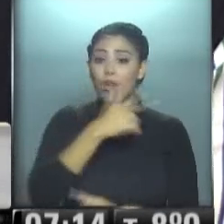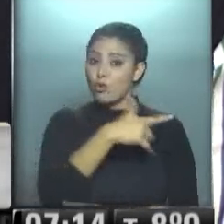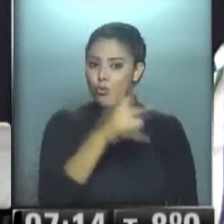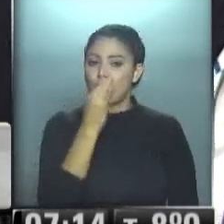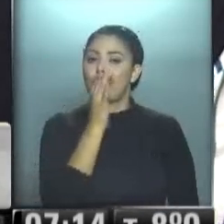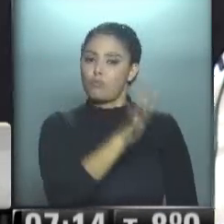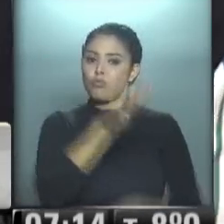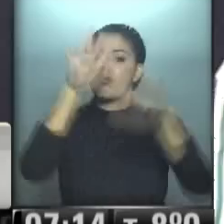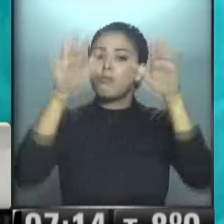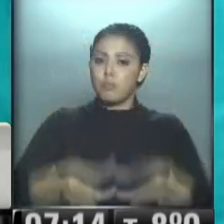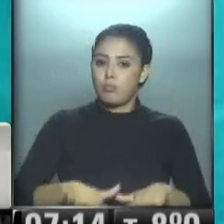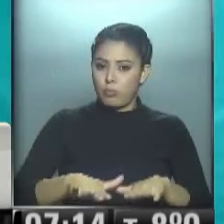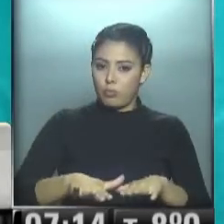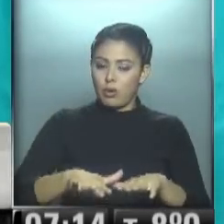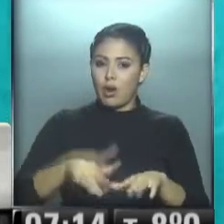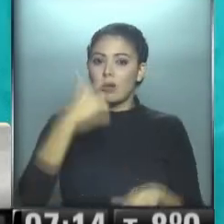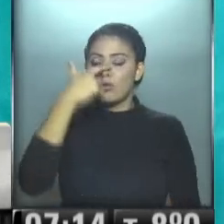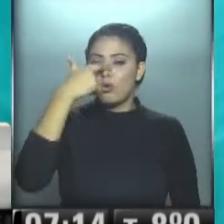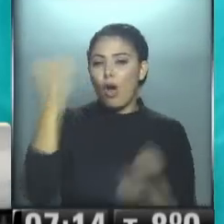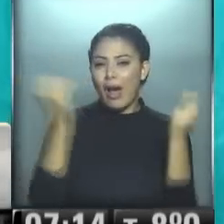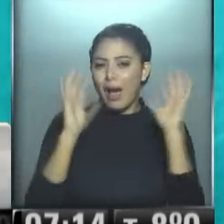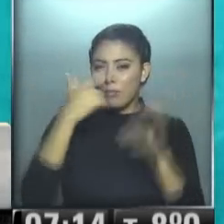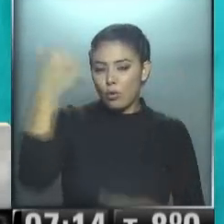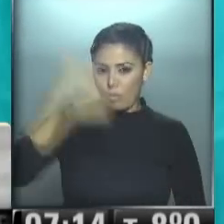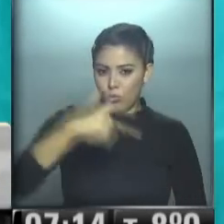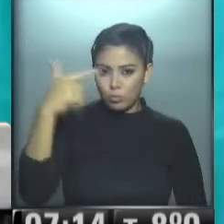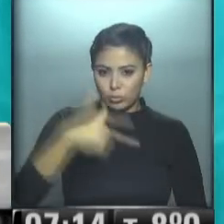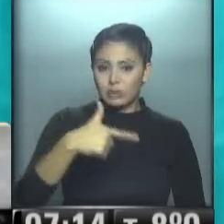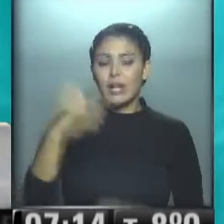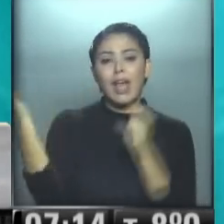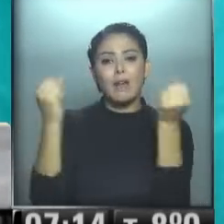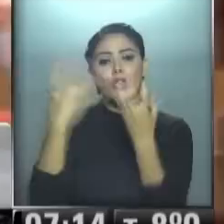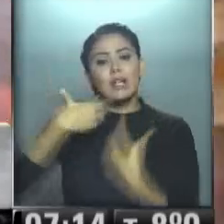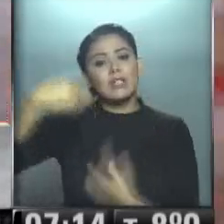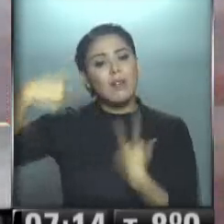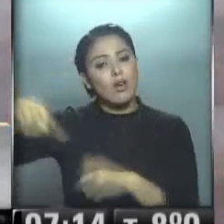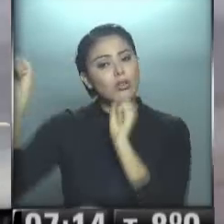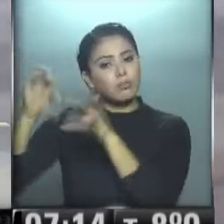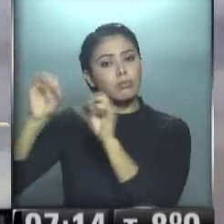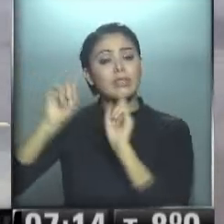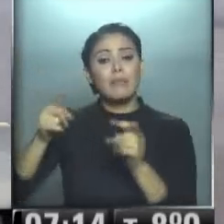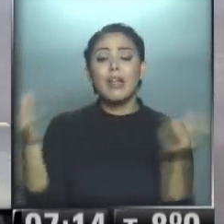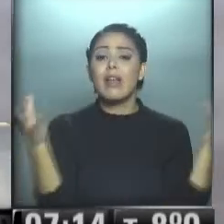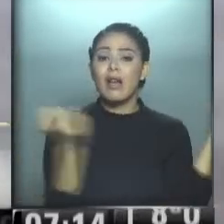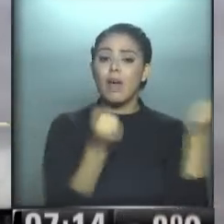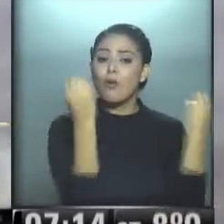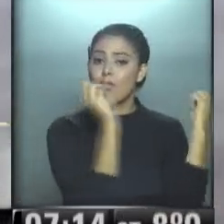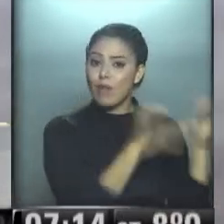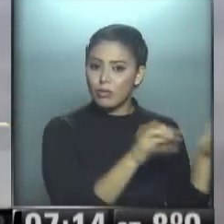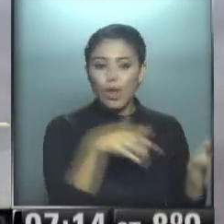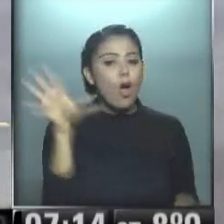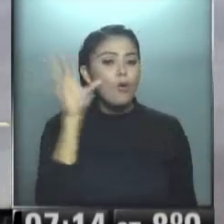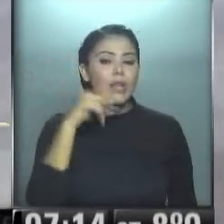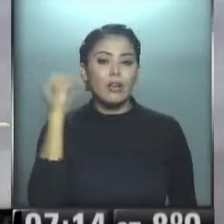alcanzará al transporte de combustible, la logística y la recolección de residuos. Pero escuchemos a